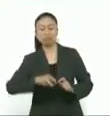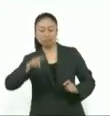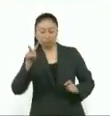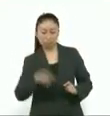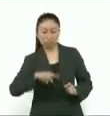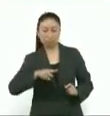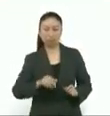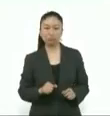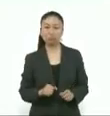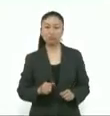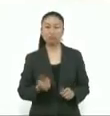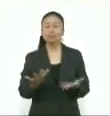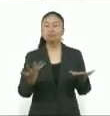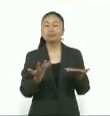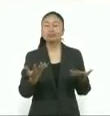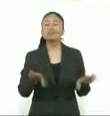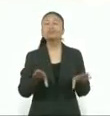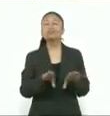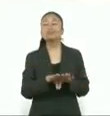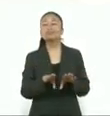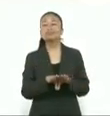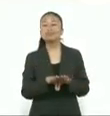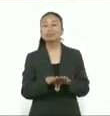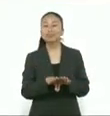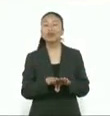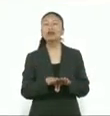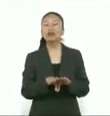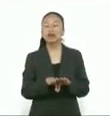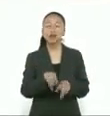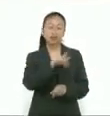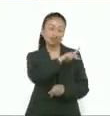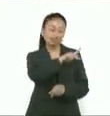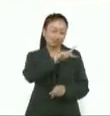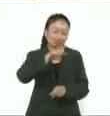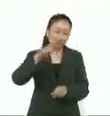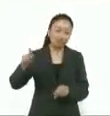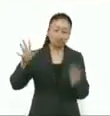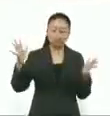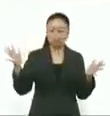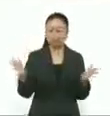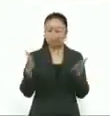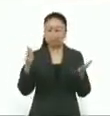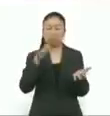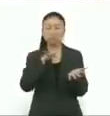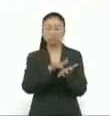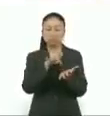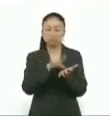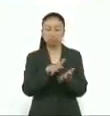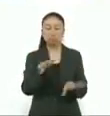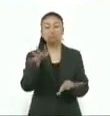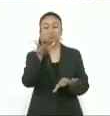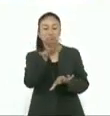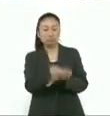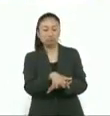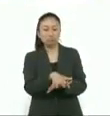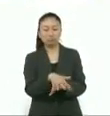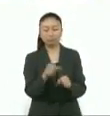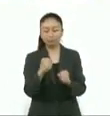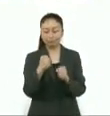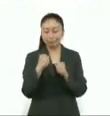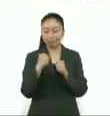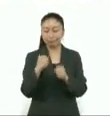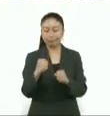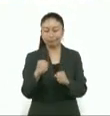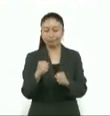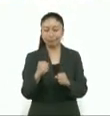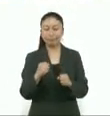entendiendo que solo con la suma de todas y de todos, con inclusión, con la fuerza y